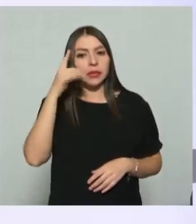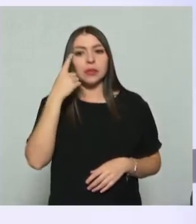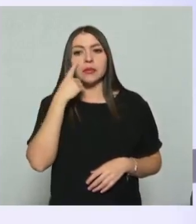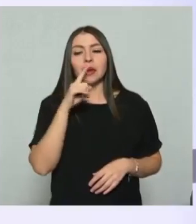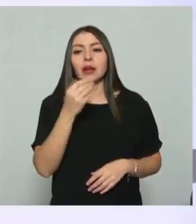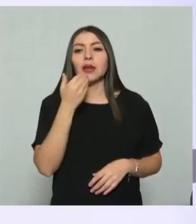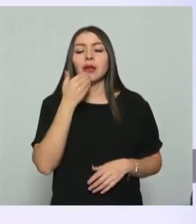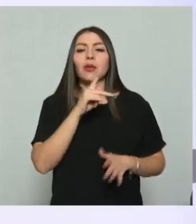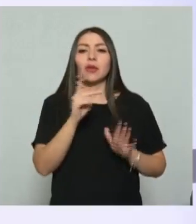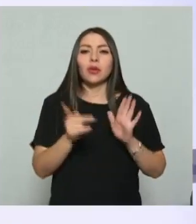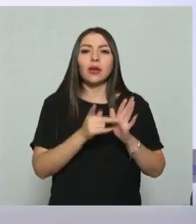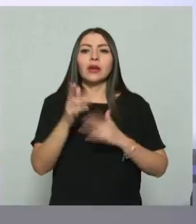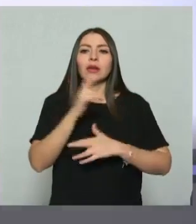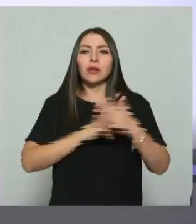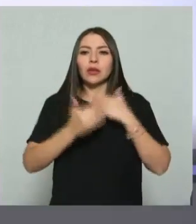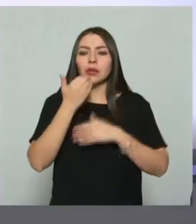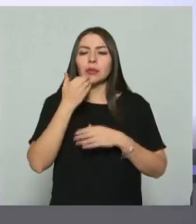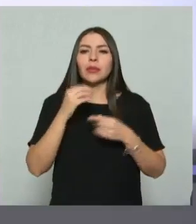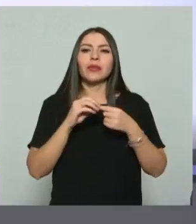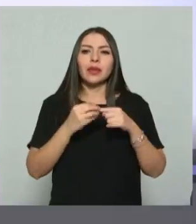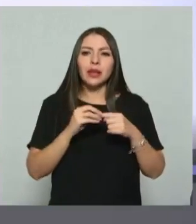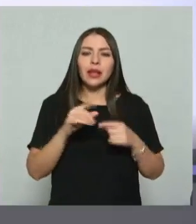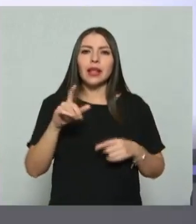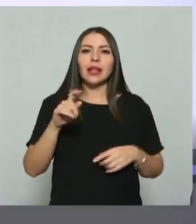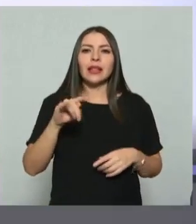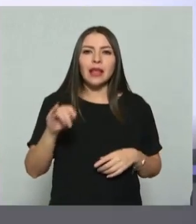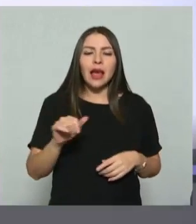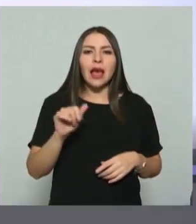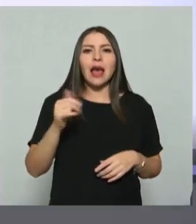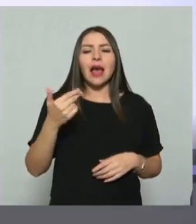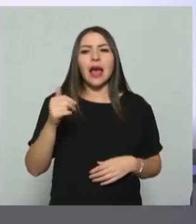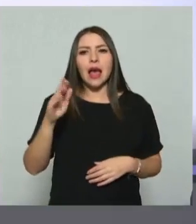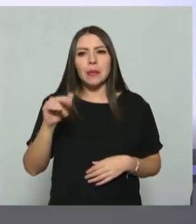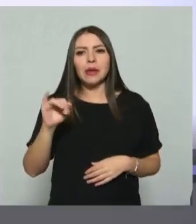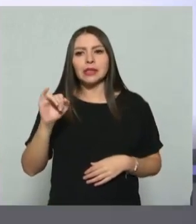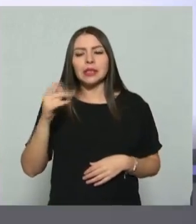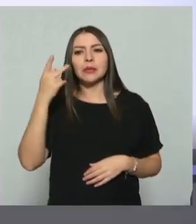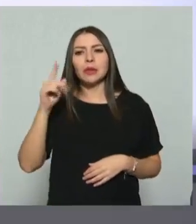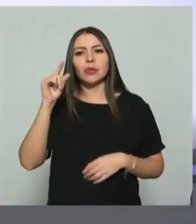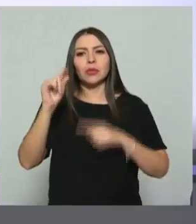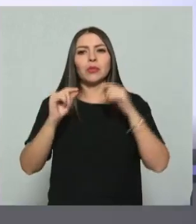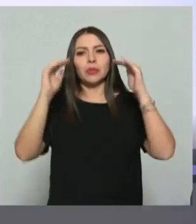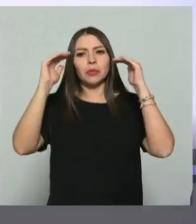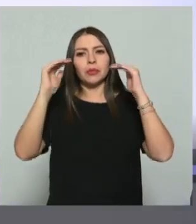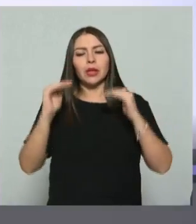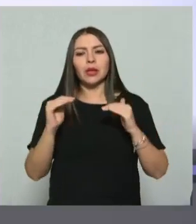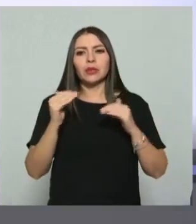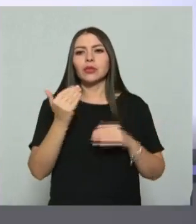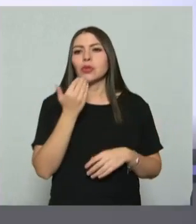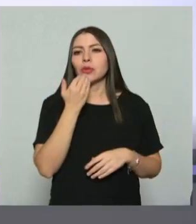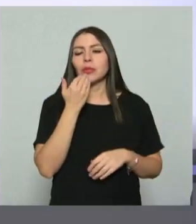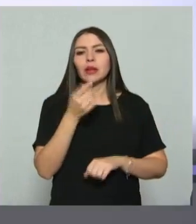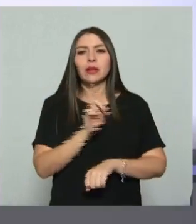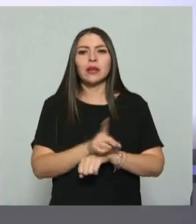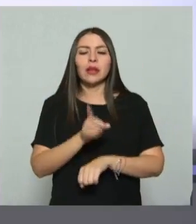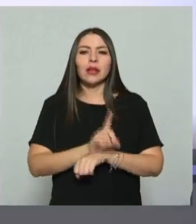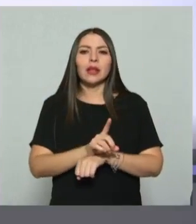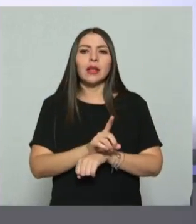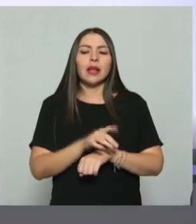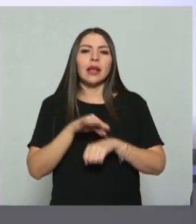a retomar nuestros frijoles, nuestras lentejas, nuestras habas y disminuir el consumo diario de